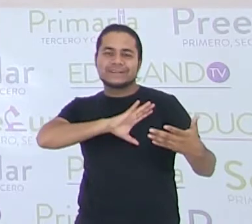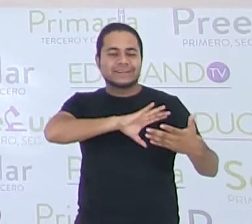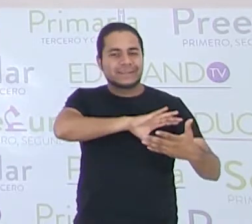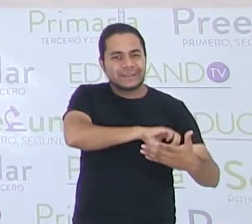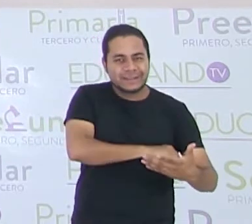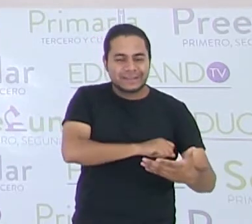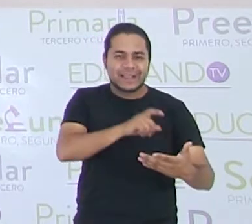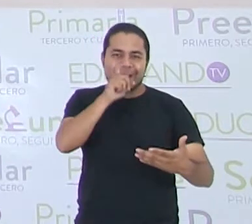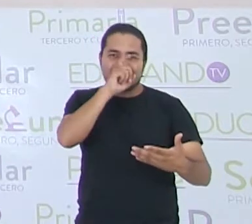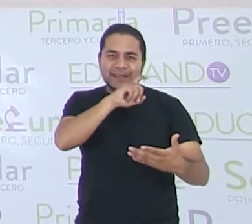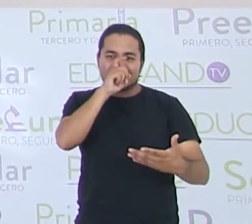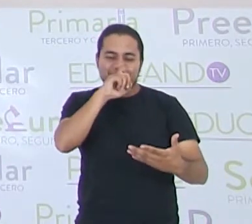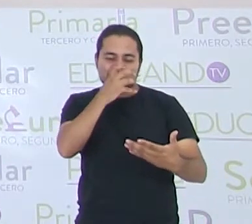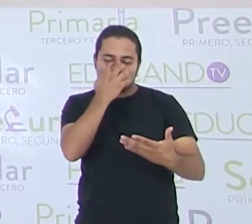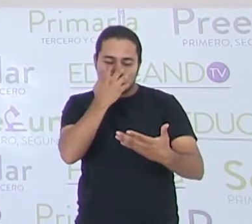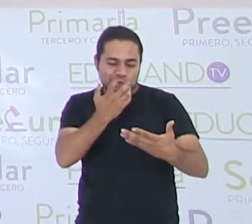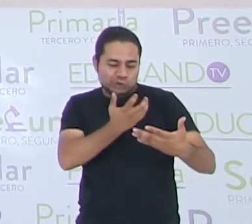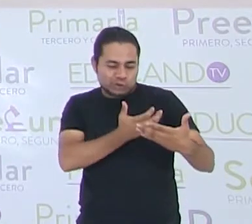el osito.